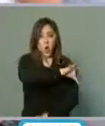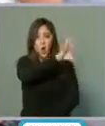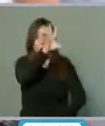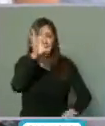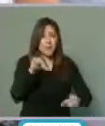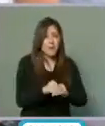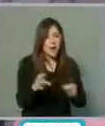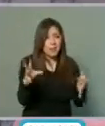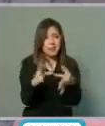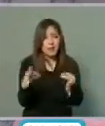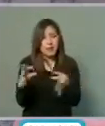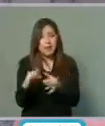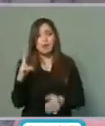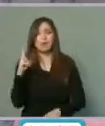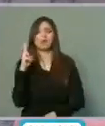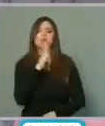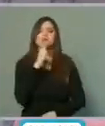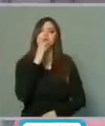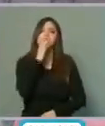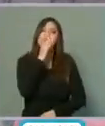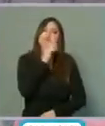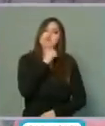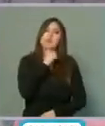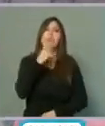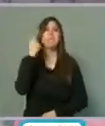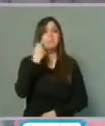¿no? Sí, por supuesto, pero tenemos